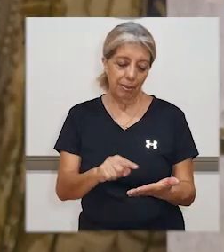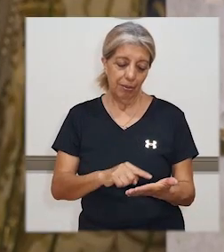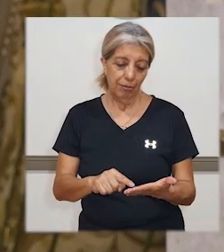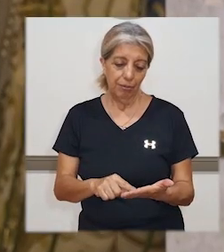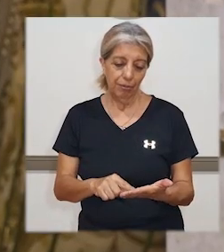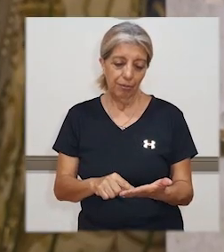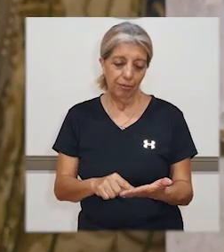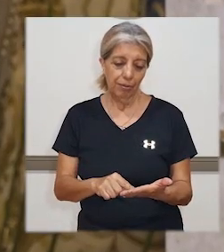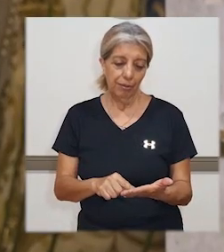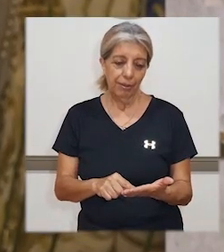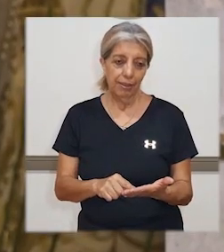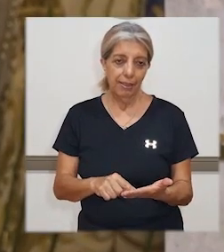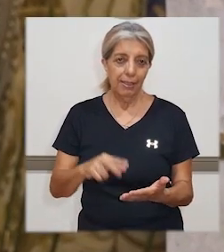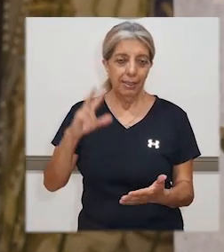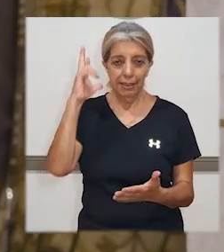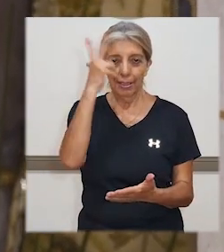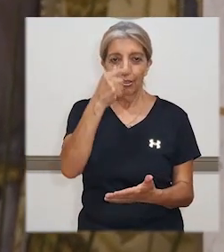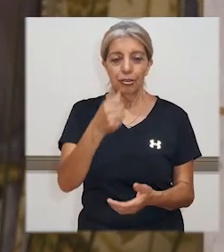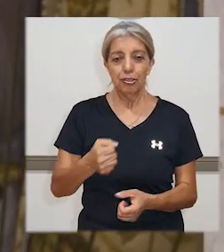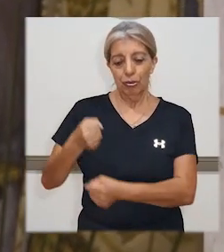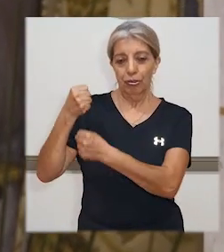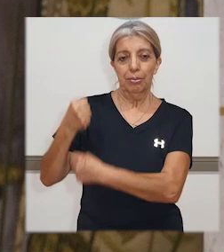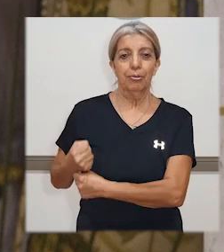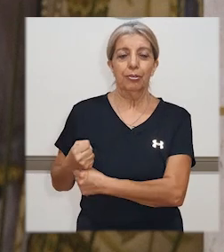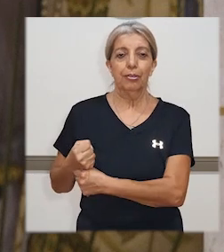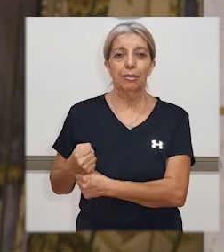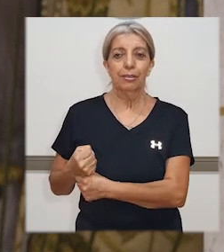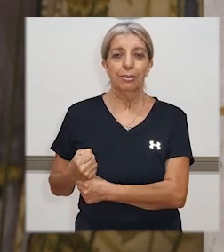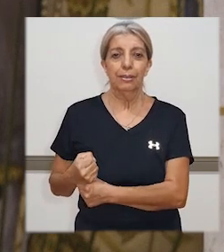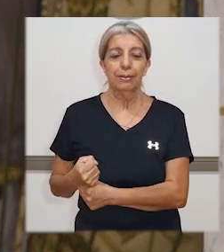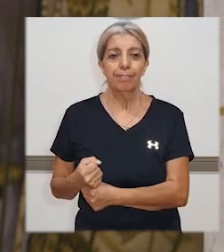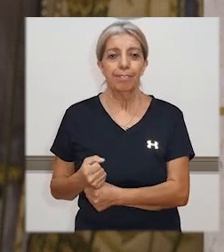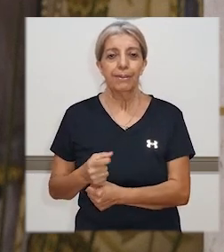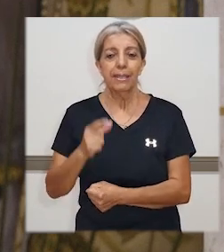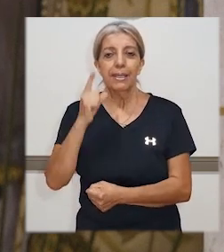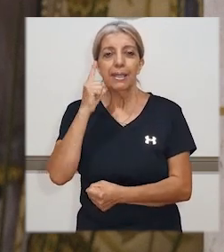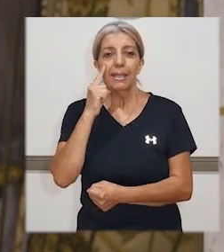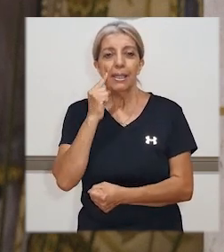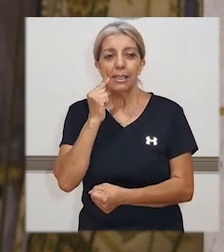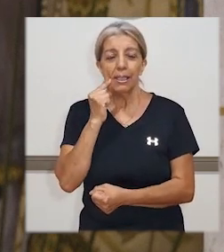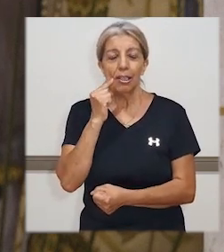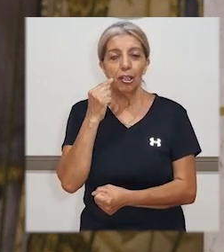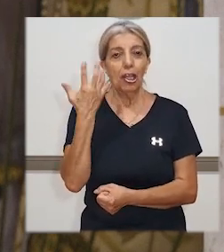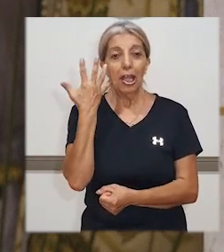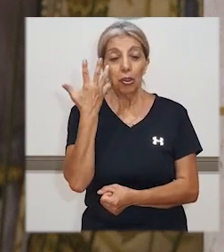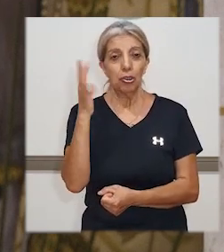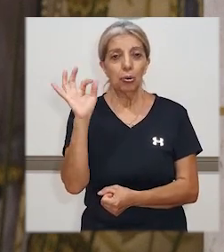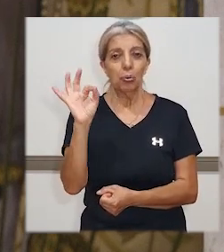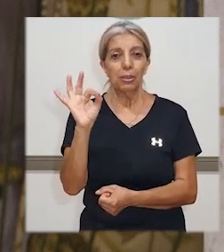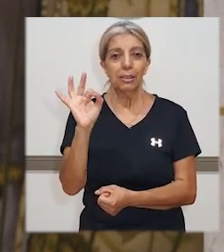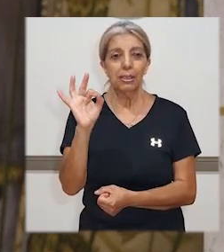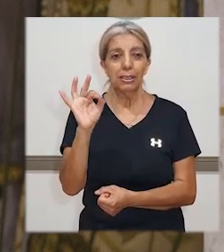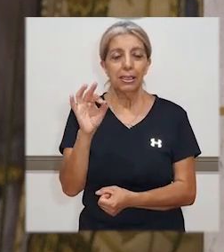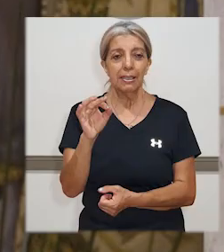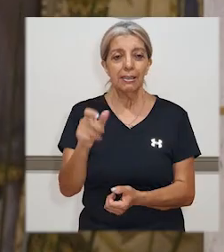Lectura de los Hechos de los Apóstoles. El día de Pentecostés, Pedro, poniéndose